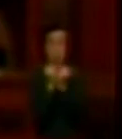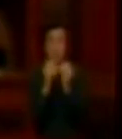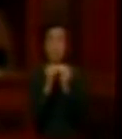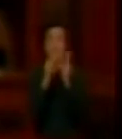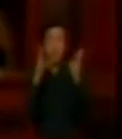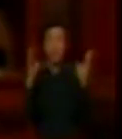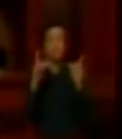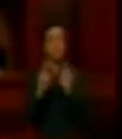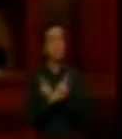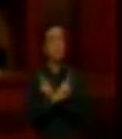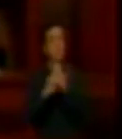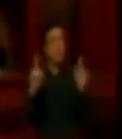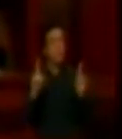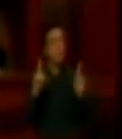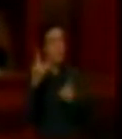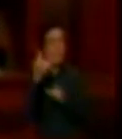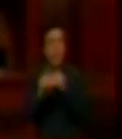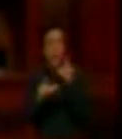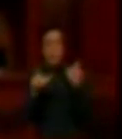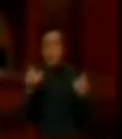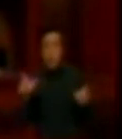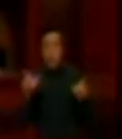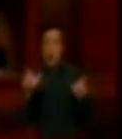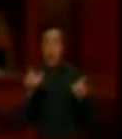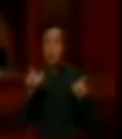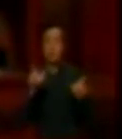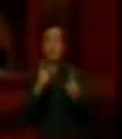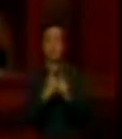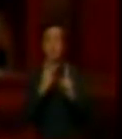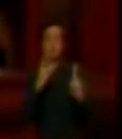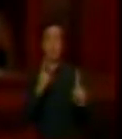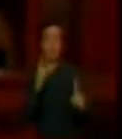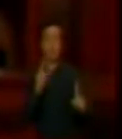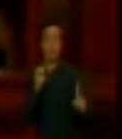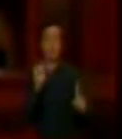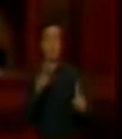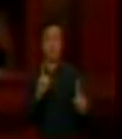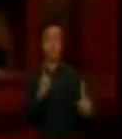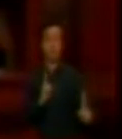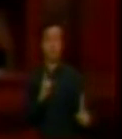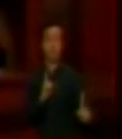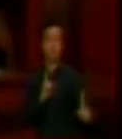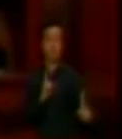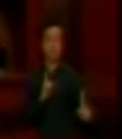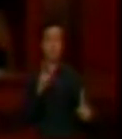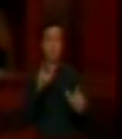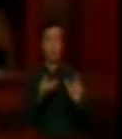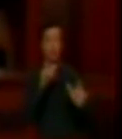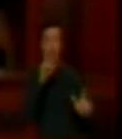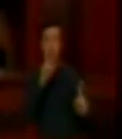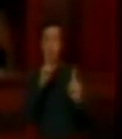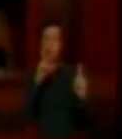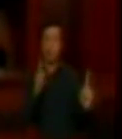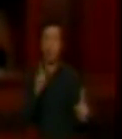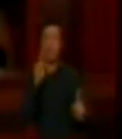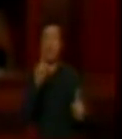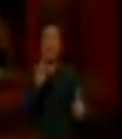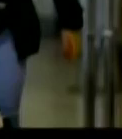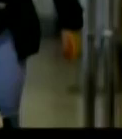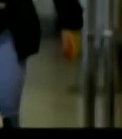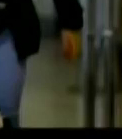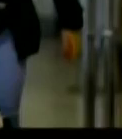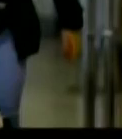controlará que clientes y empleados mantengan la distancia de al menos 1 metro entre ellos a fin de evitar posibles